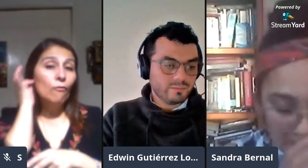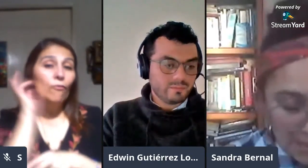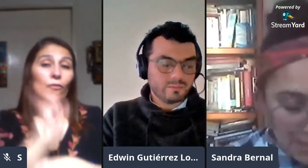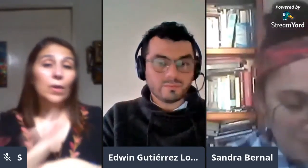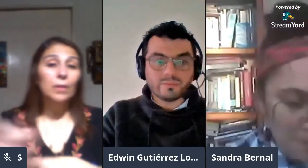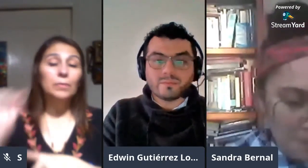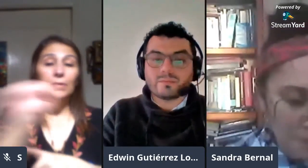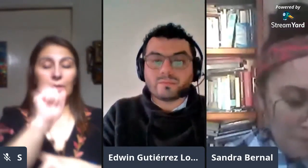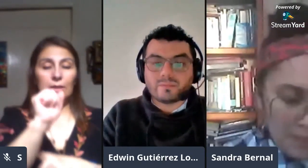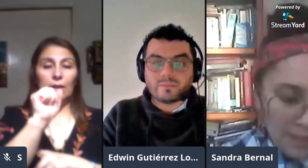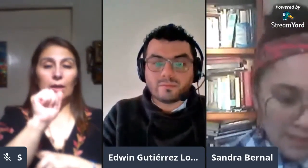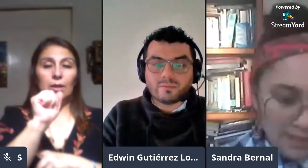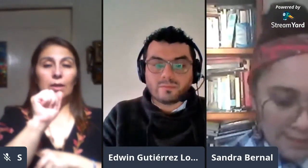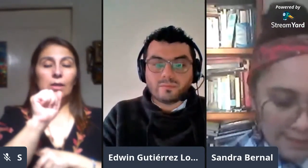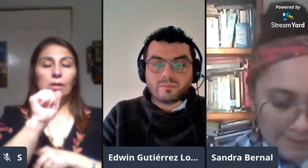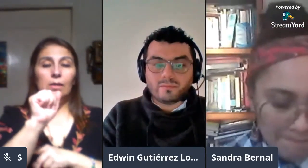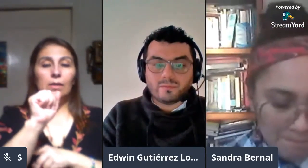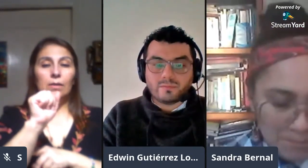pregunta que hacían,